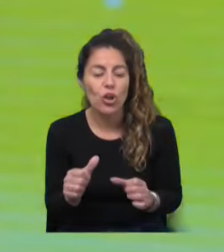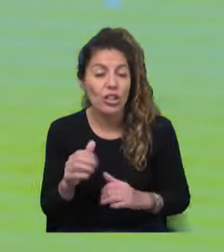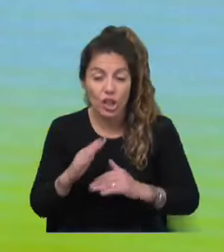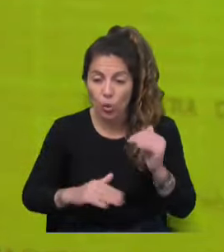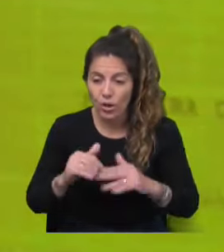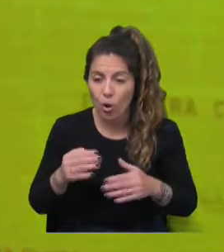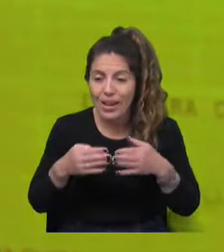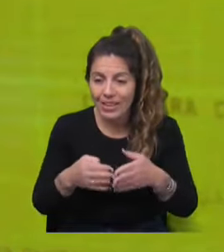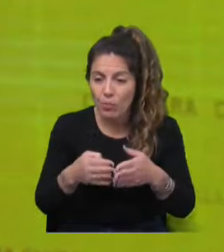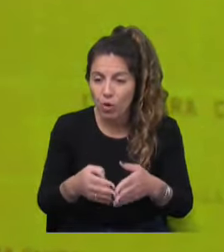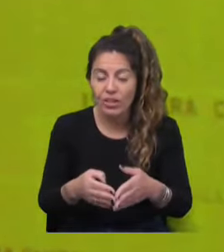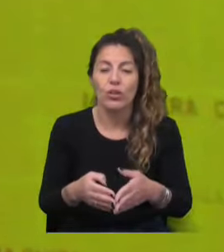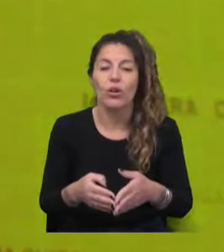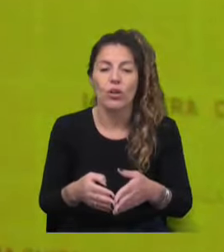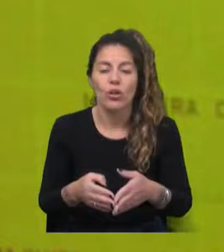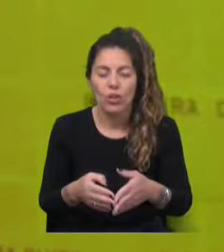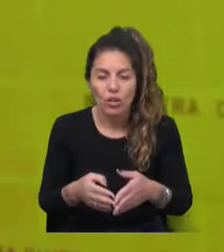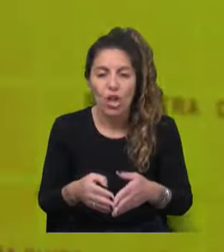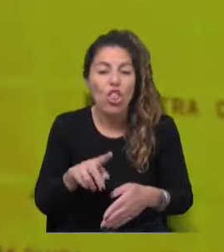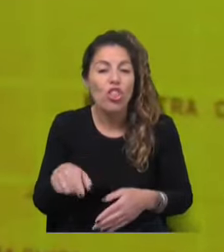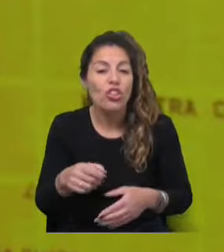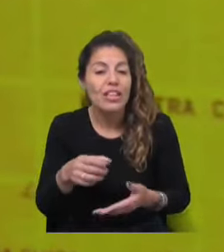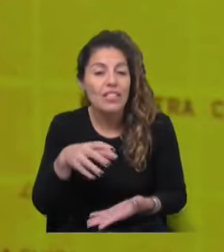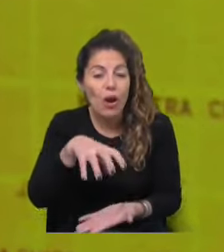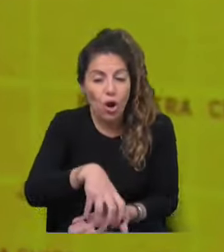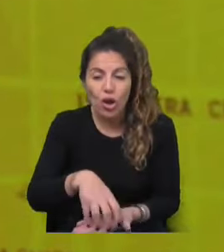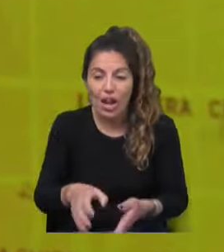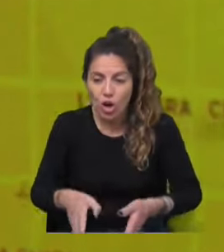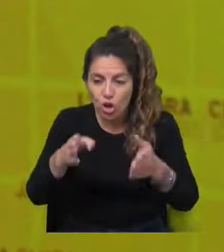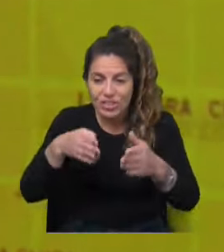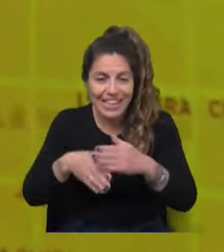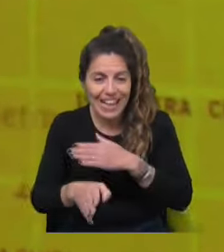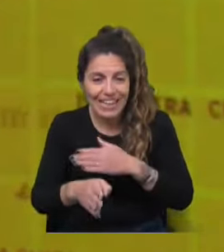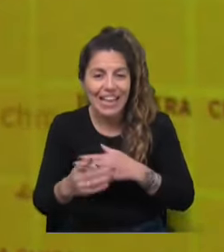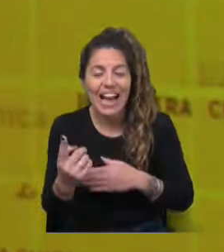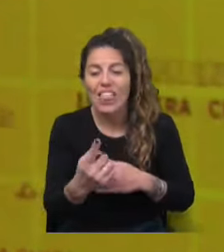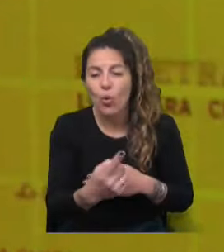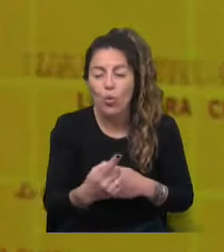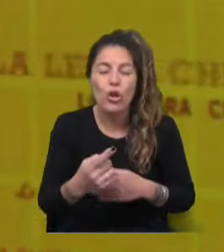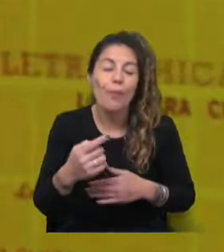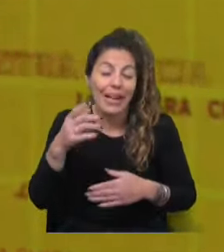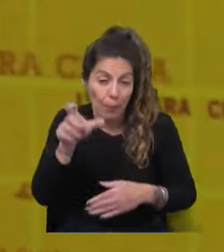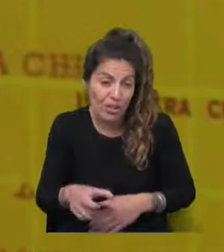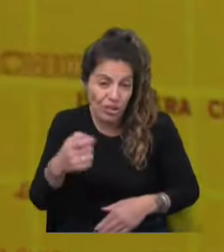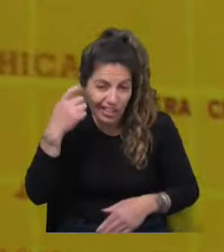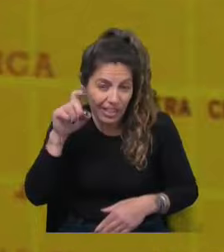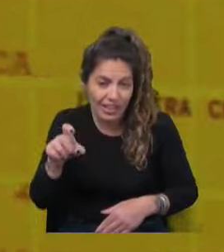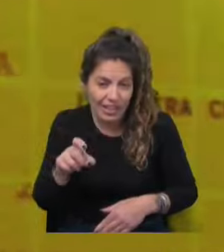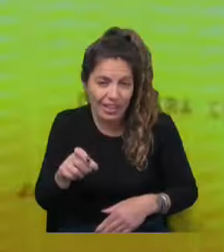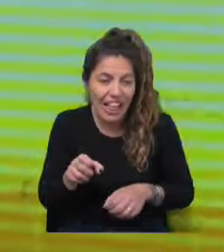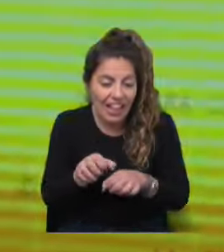en el puerto, ¿no? ¿Dónde se iba a colocar los escáneres? Cada escáner, es para que la gente tenga idea,